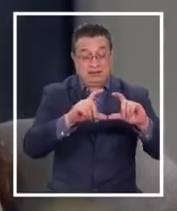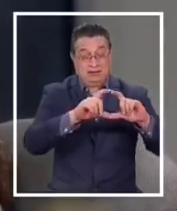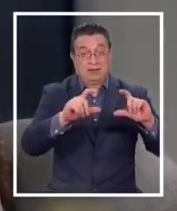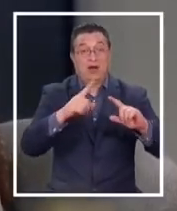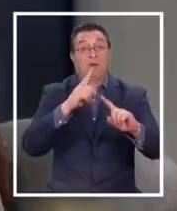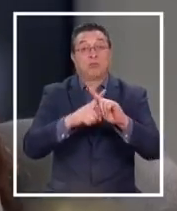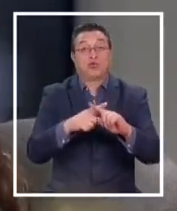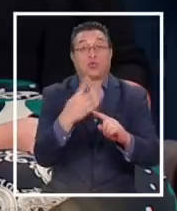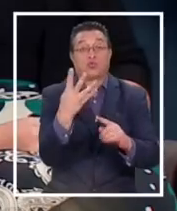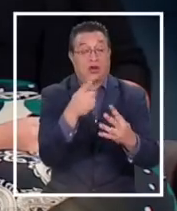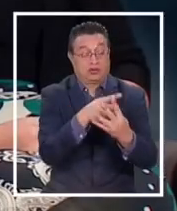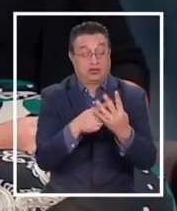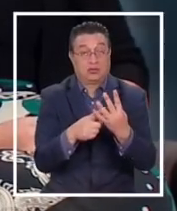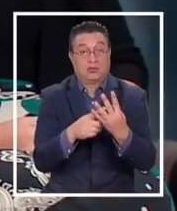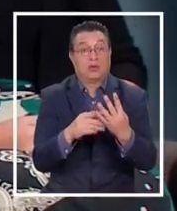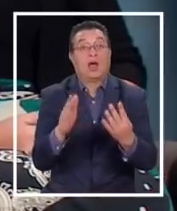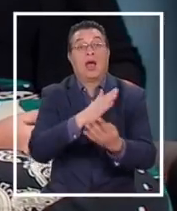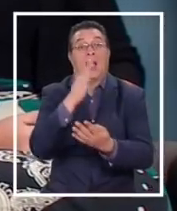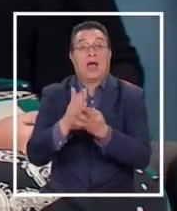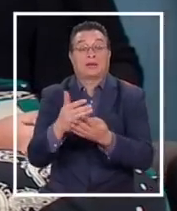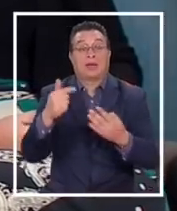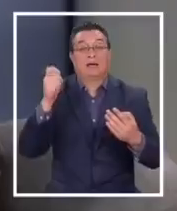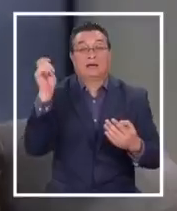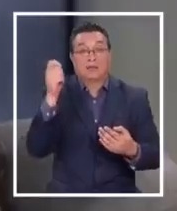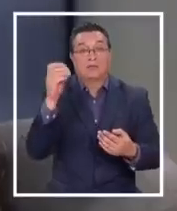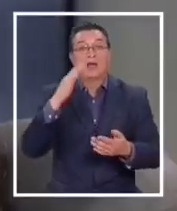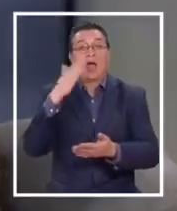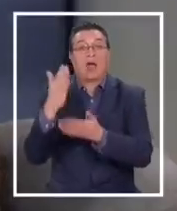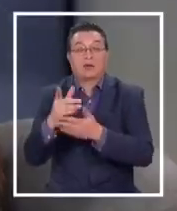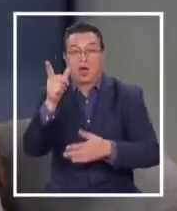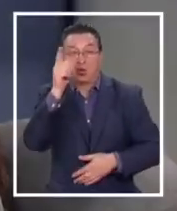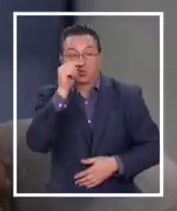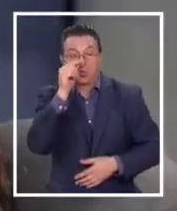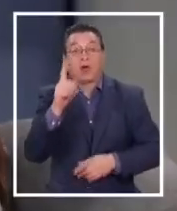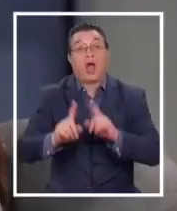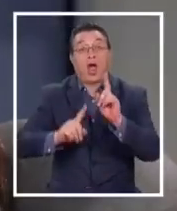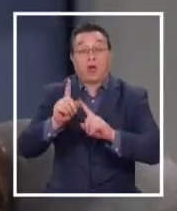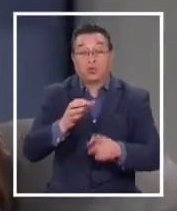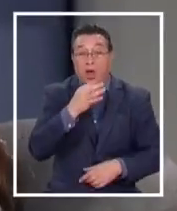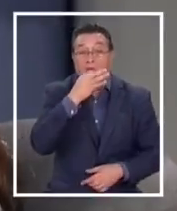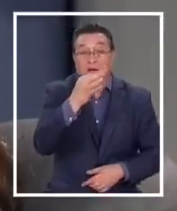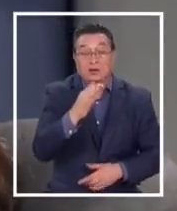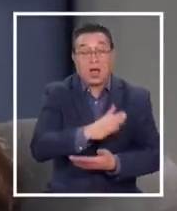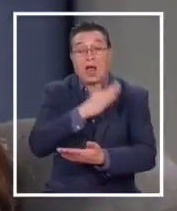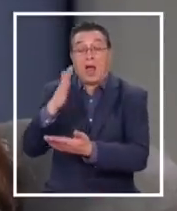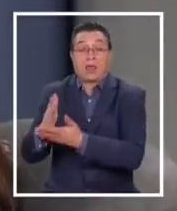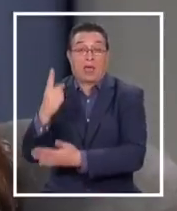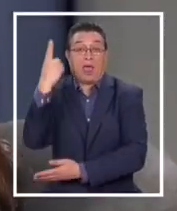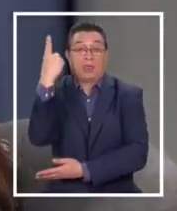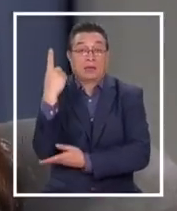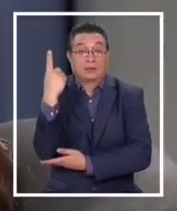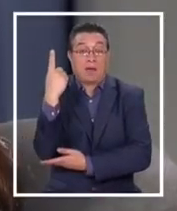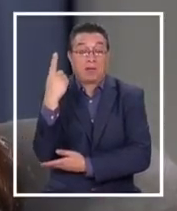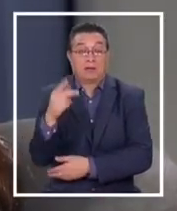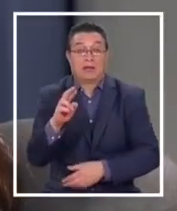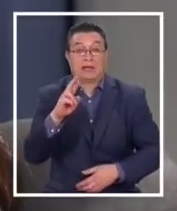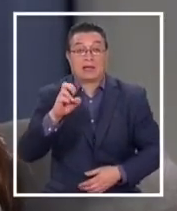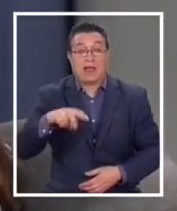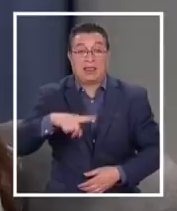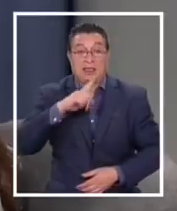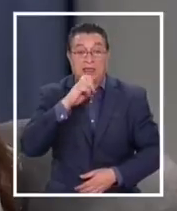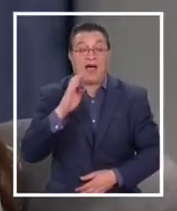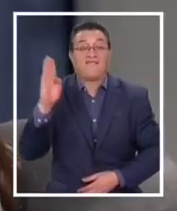por cuatro, por hasta septiembre, octubre, incluso hay candidatas de la oposición que han planteado hasta diciembre, ¿no es cierto?, esta renta básica